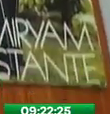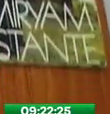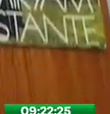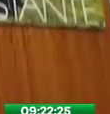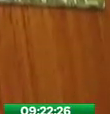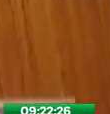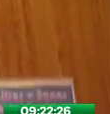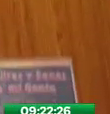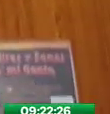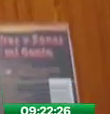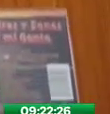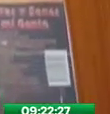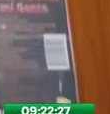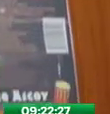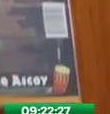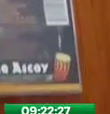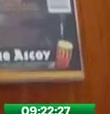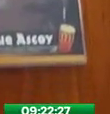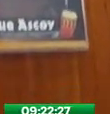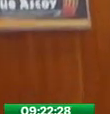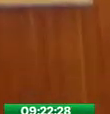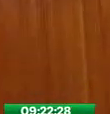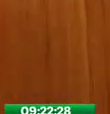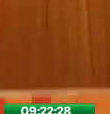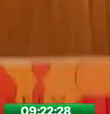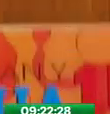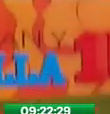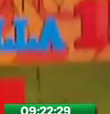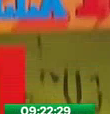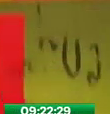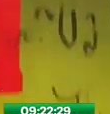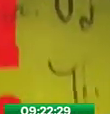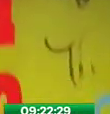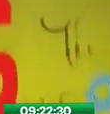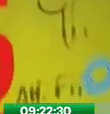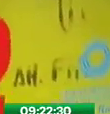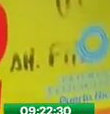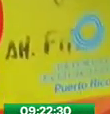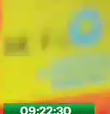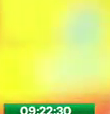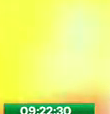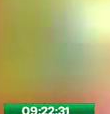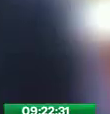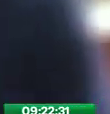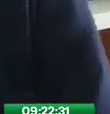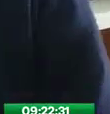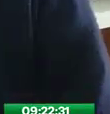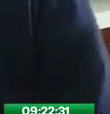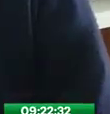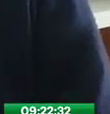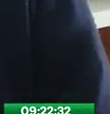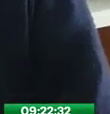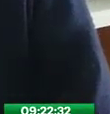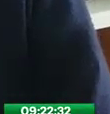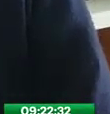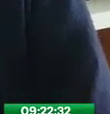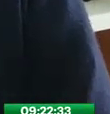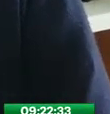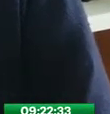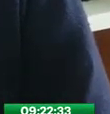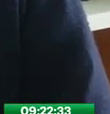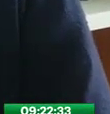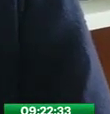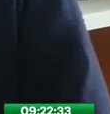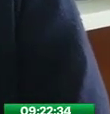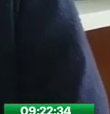las hermanas que han pasado por las diferentes administraciones fueron guardando poco poco conservando todos los equipos que ustedes pueden apreciar aquí